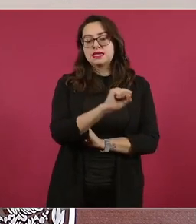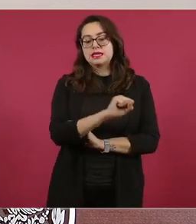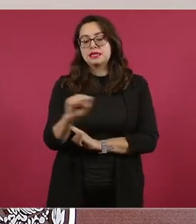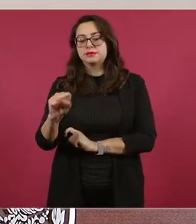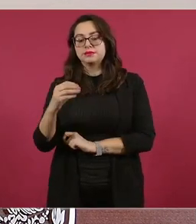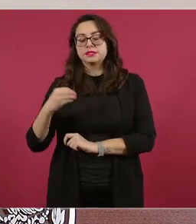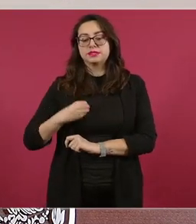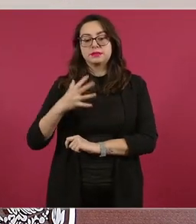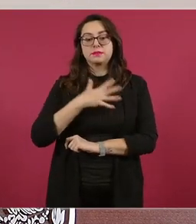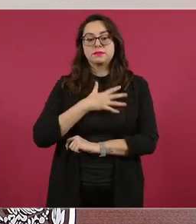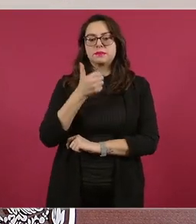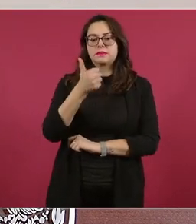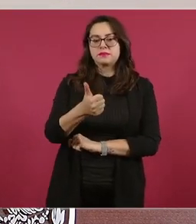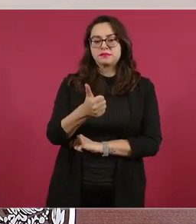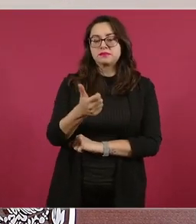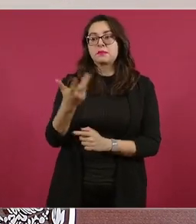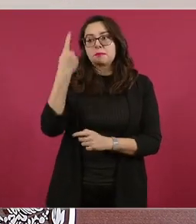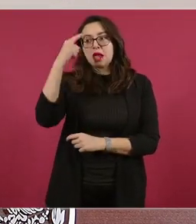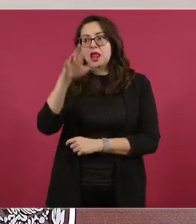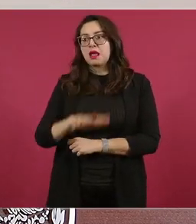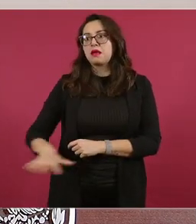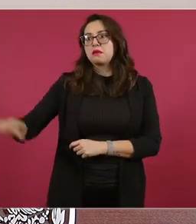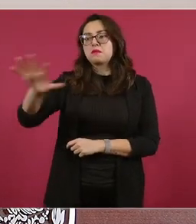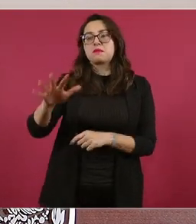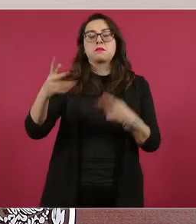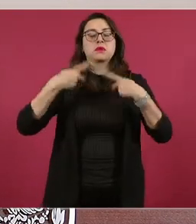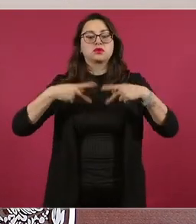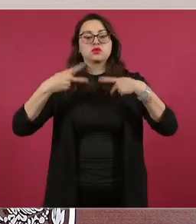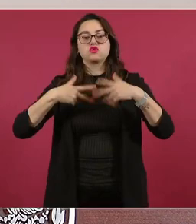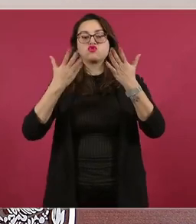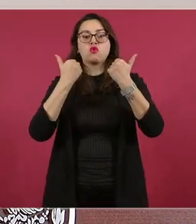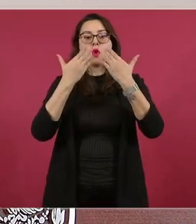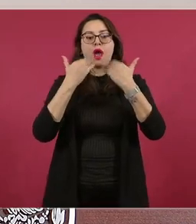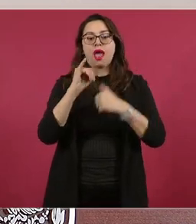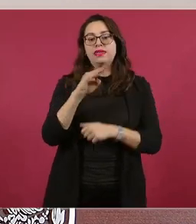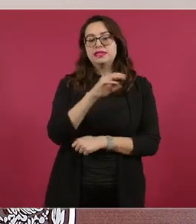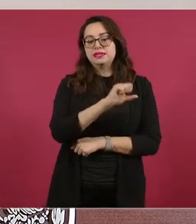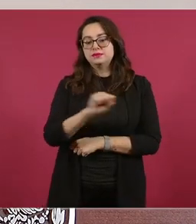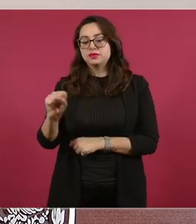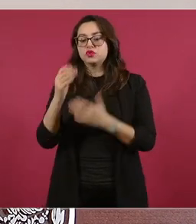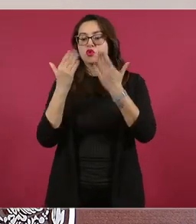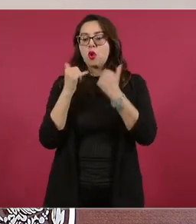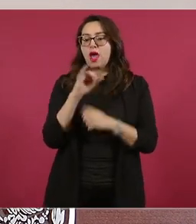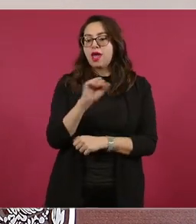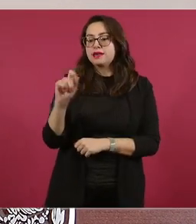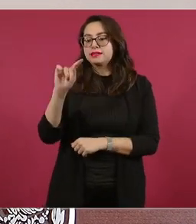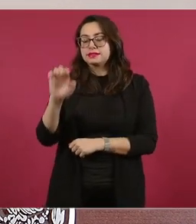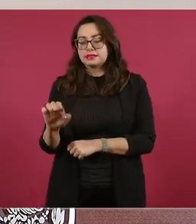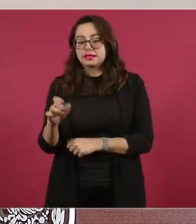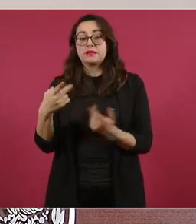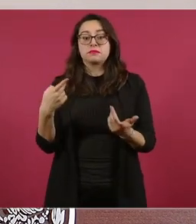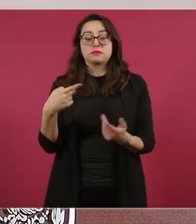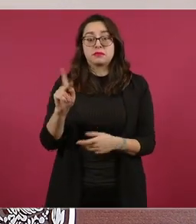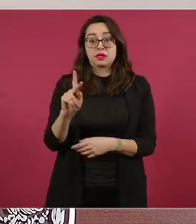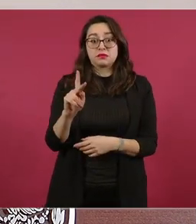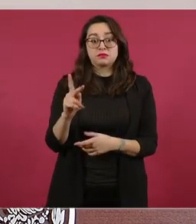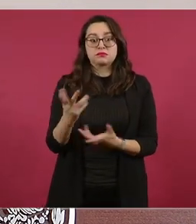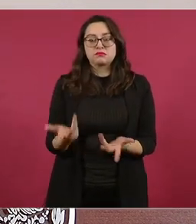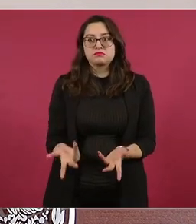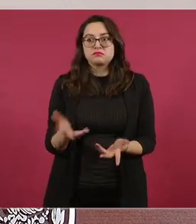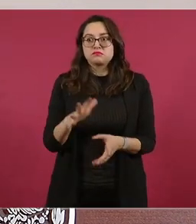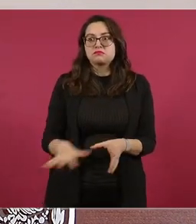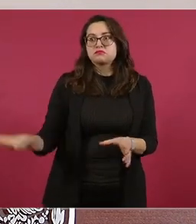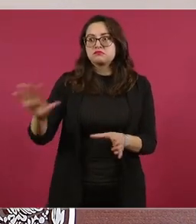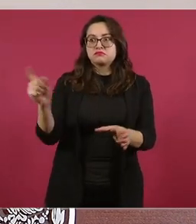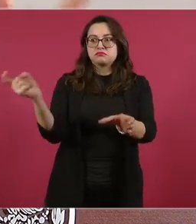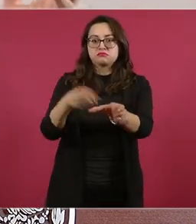pública, es preventiva, es gratuita, pero además tiene un componente, a diferencia del Seguro Popular.